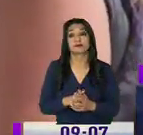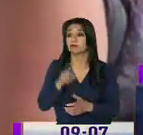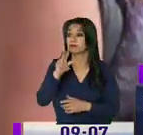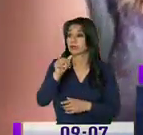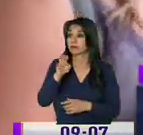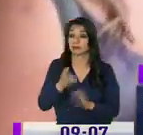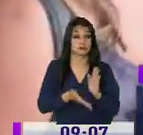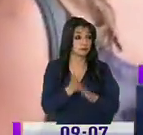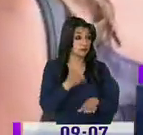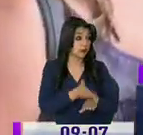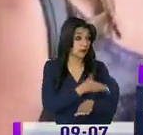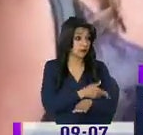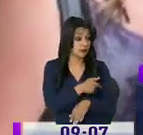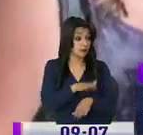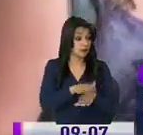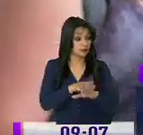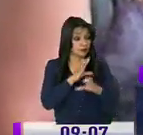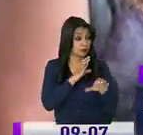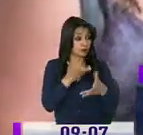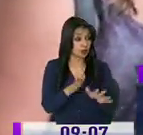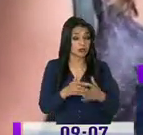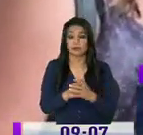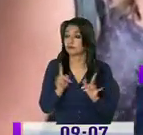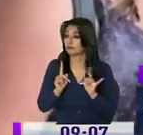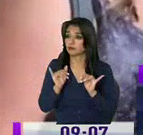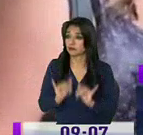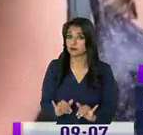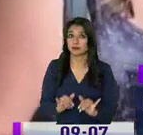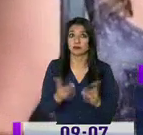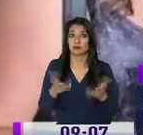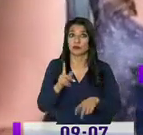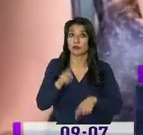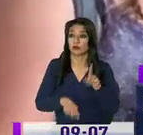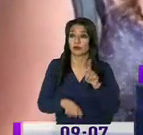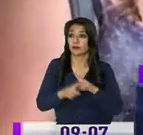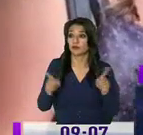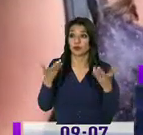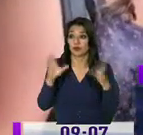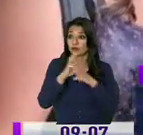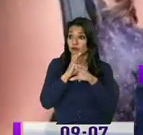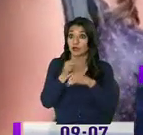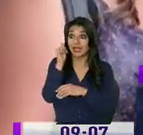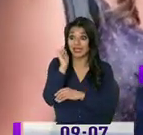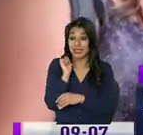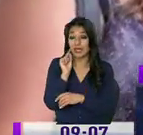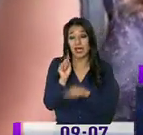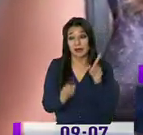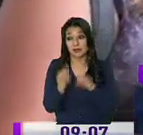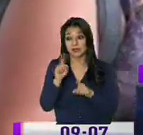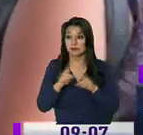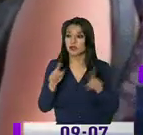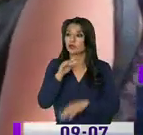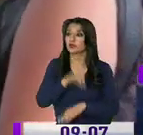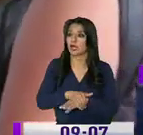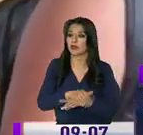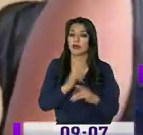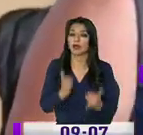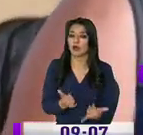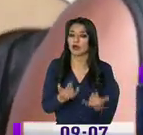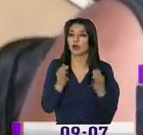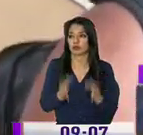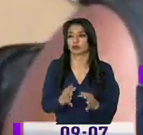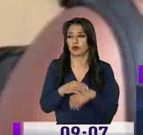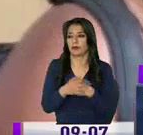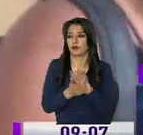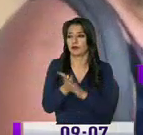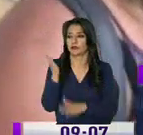viajar tal vez por falta de movilización? Ajá. No había pedido porque no había carro. Ayer hubo cada media hora, pero en la tarde se activaron.